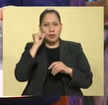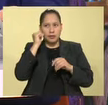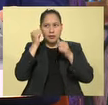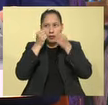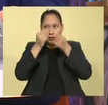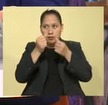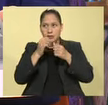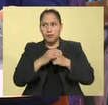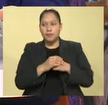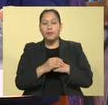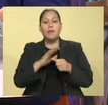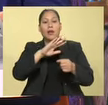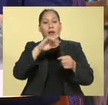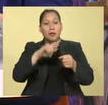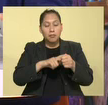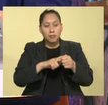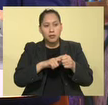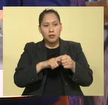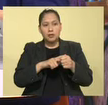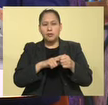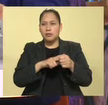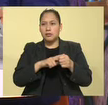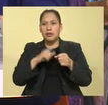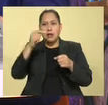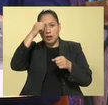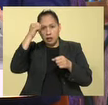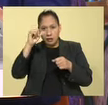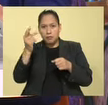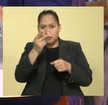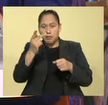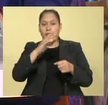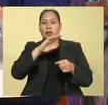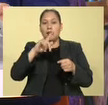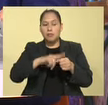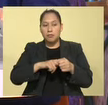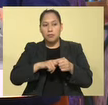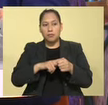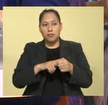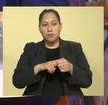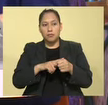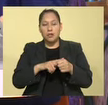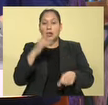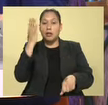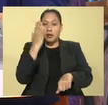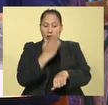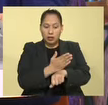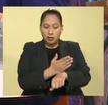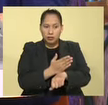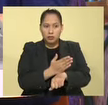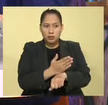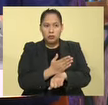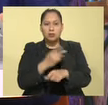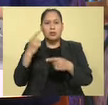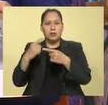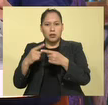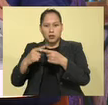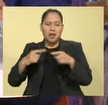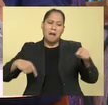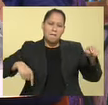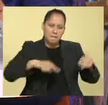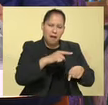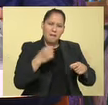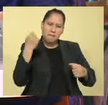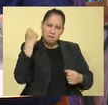que los animales te estaba preguntando adria si los animales eh los castigos que deberían de tener los que maltratan